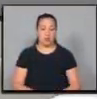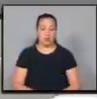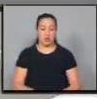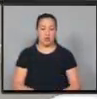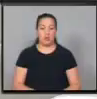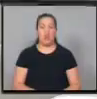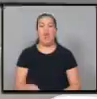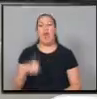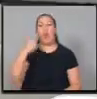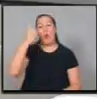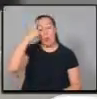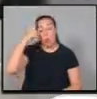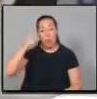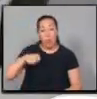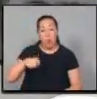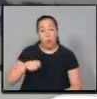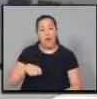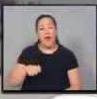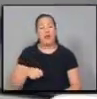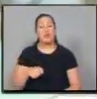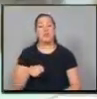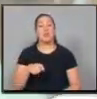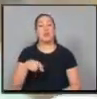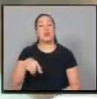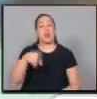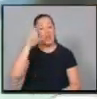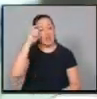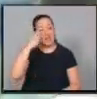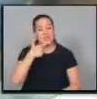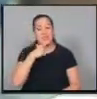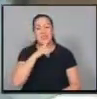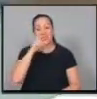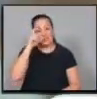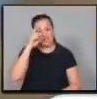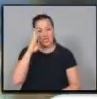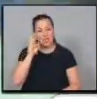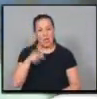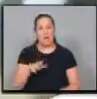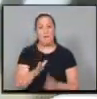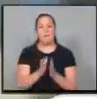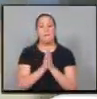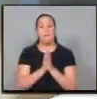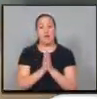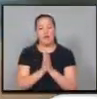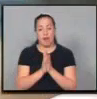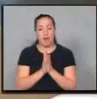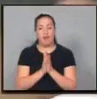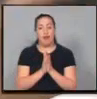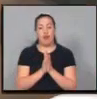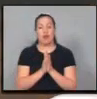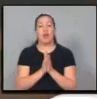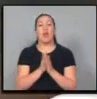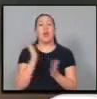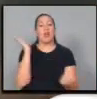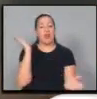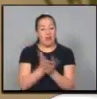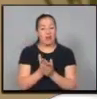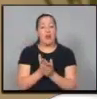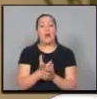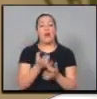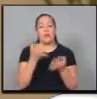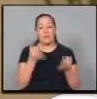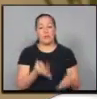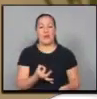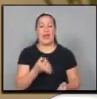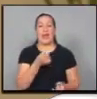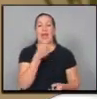el juez Esteban Rossignoli, por favor, sea un ejemplo, que su condena sea un ejemplo, ¿no?